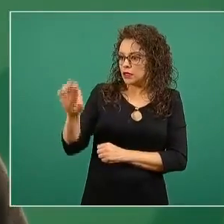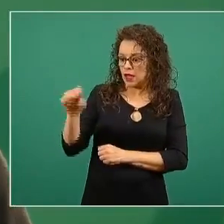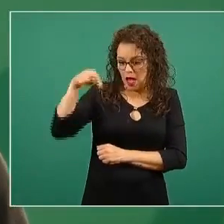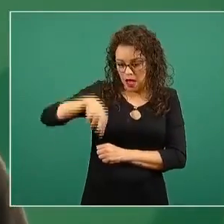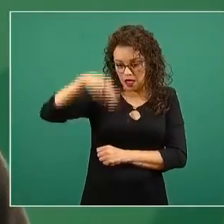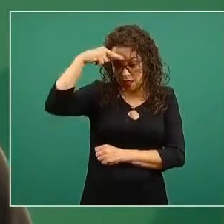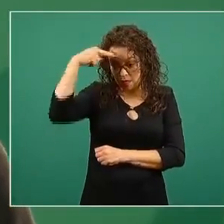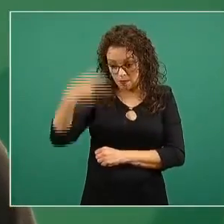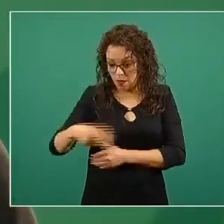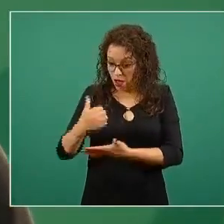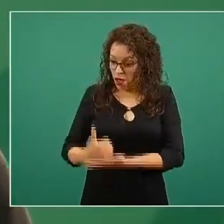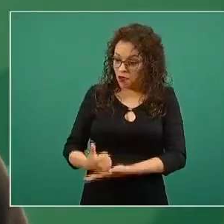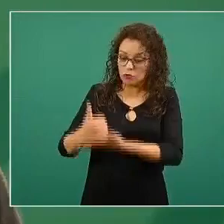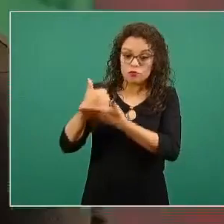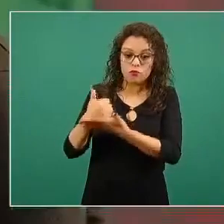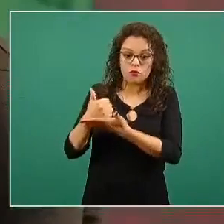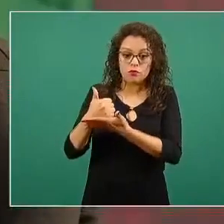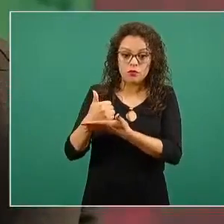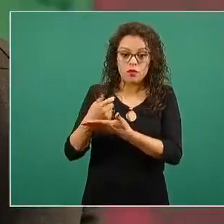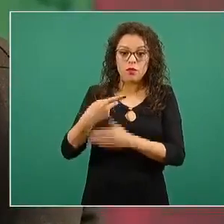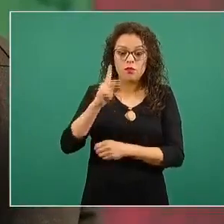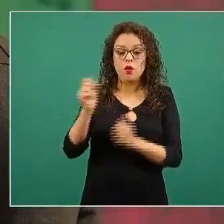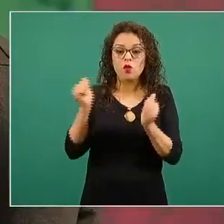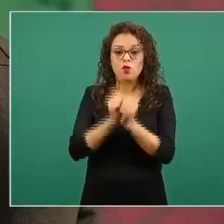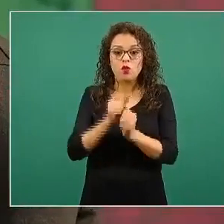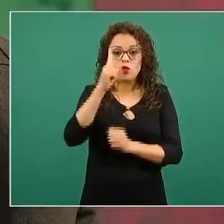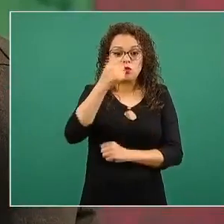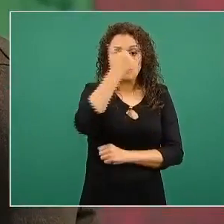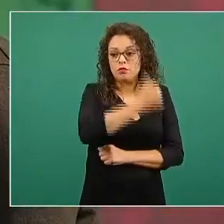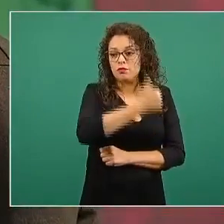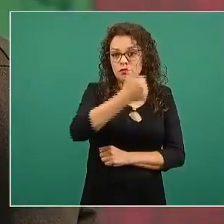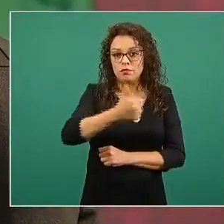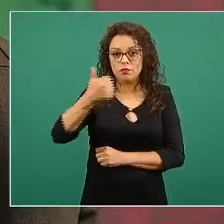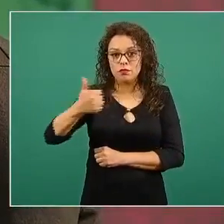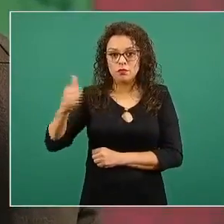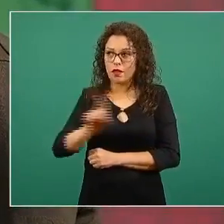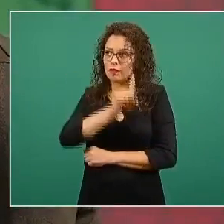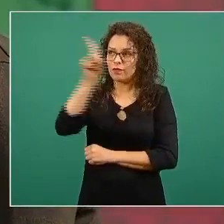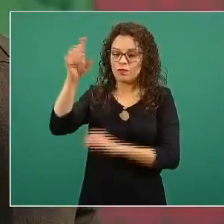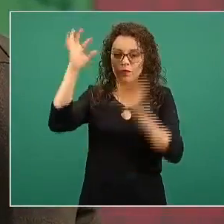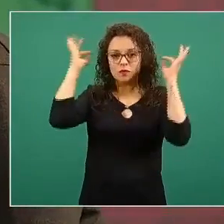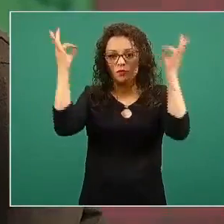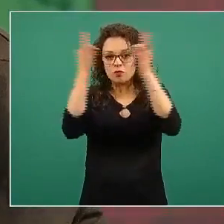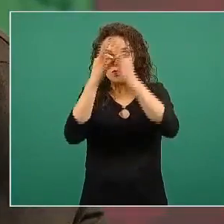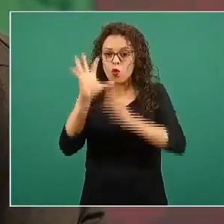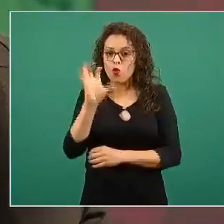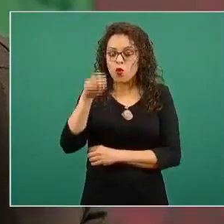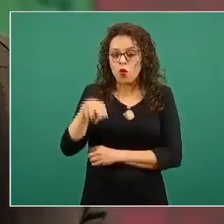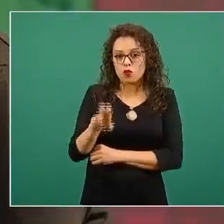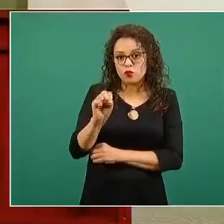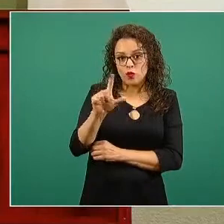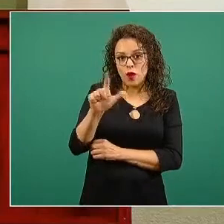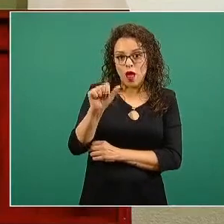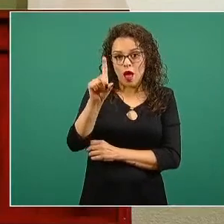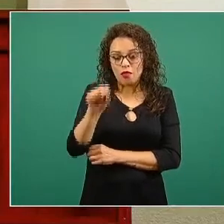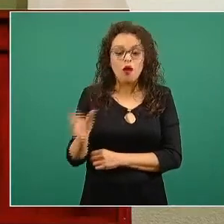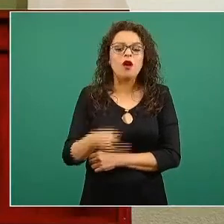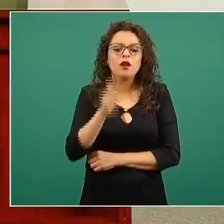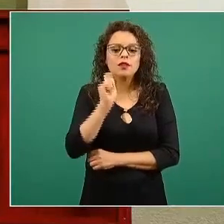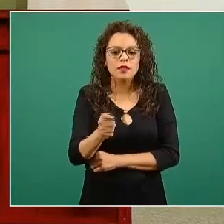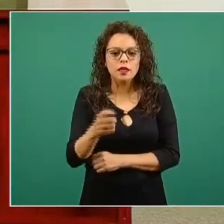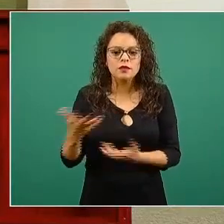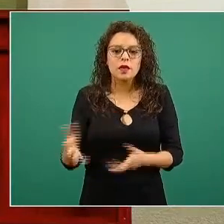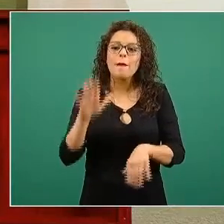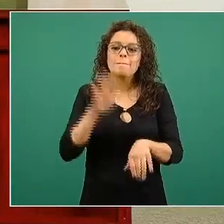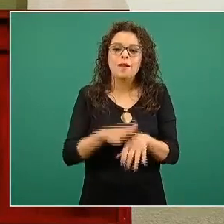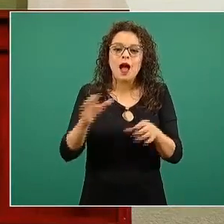México, pero lógicamente operando con cada uno de sus consulados, es precisamente poder asegurar, a lo mejor eso es lo que está